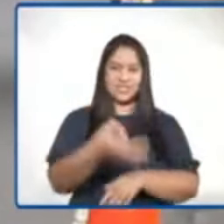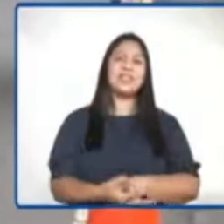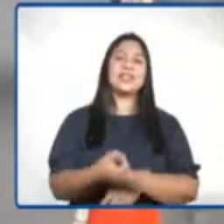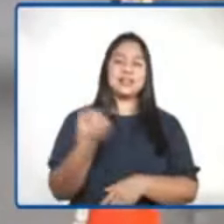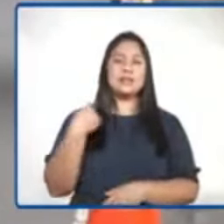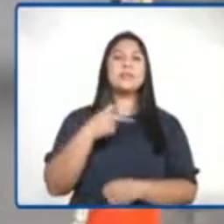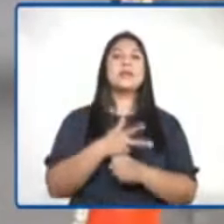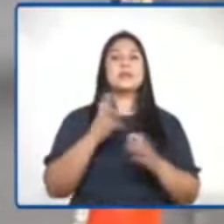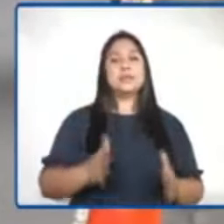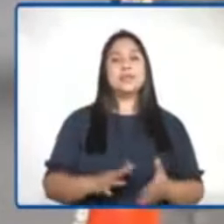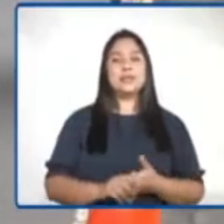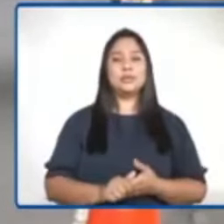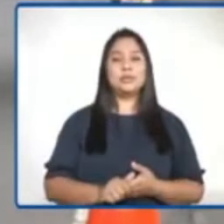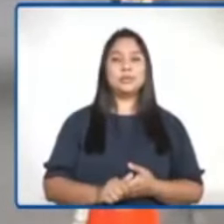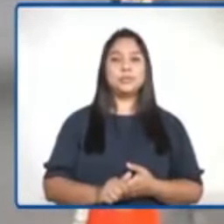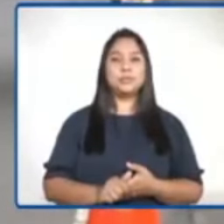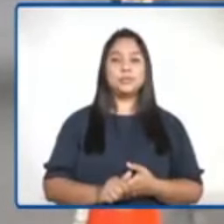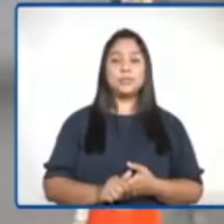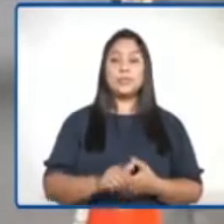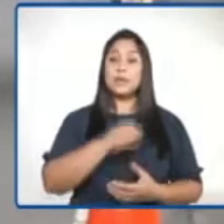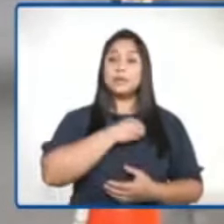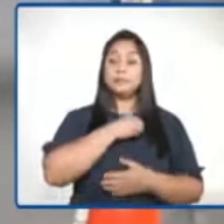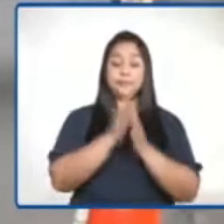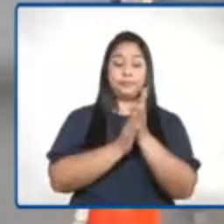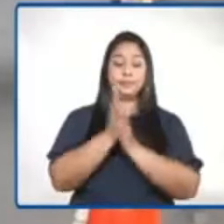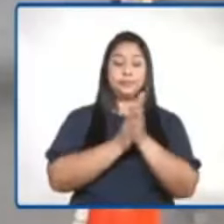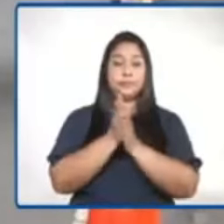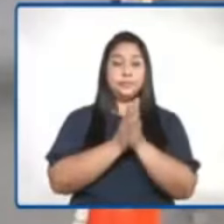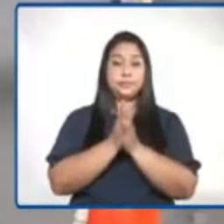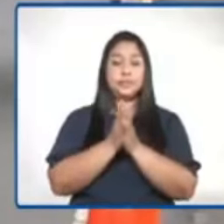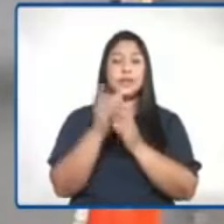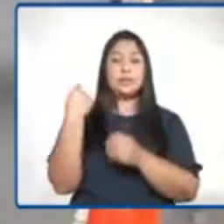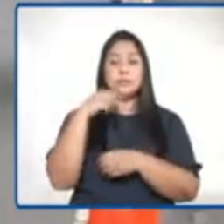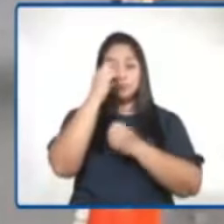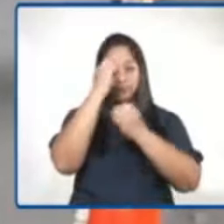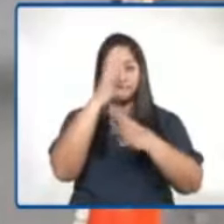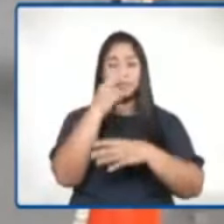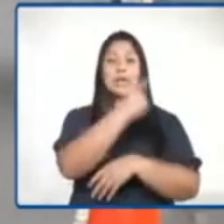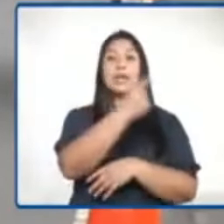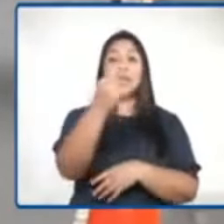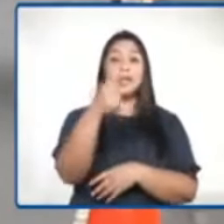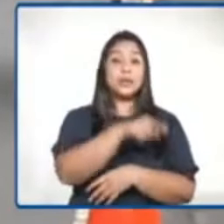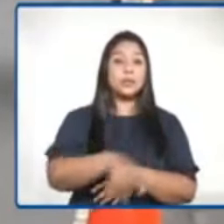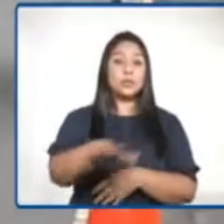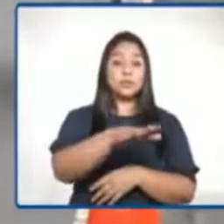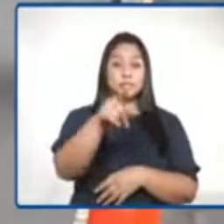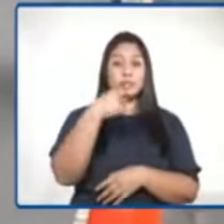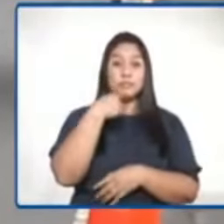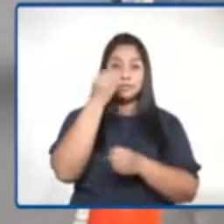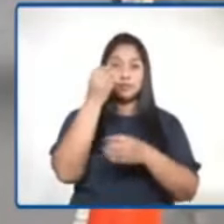los guatemaltecos. Quiero aprovechar para decirles a cada uno de los que hoy están acá,